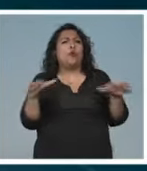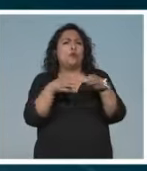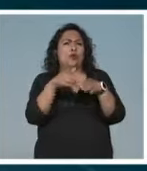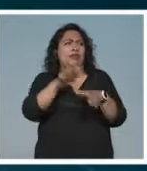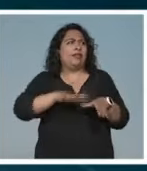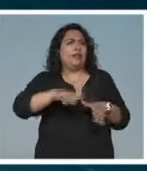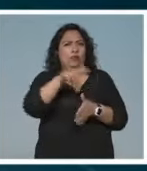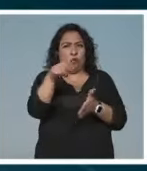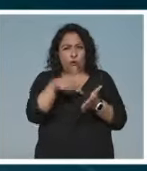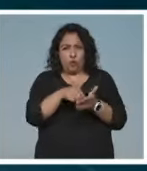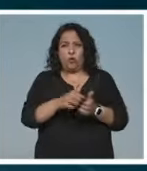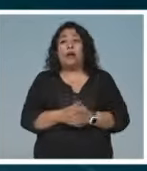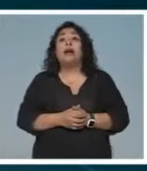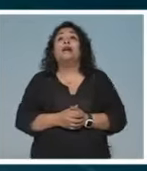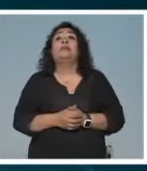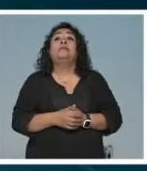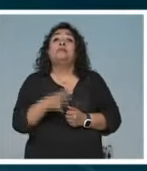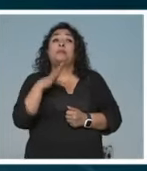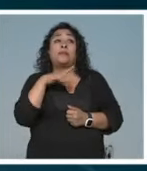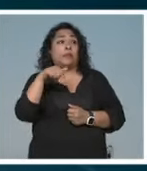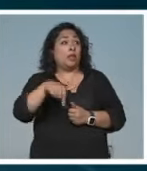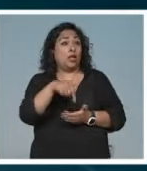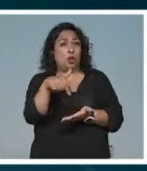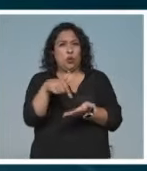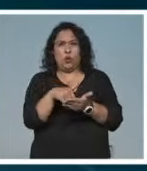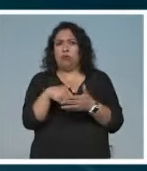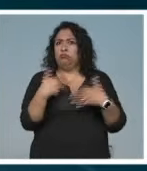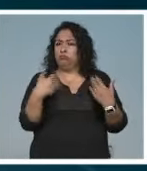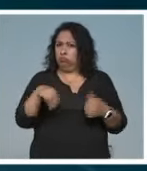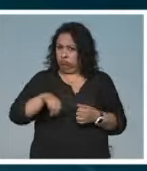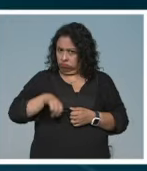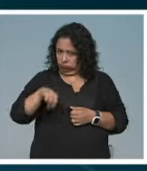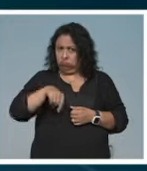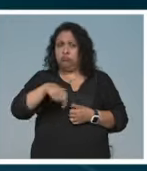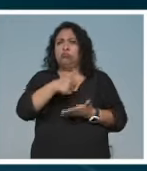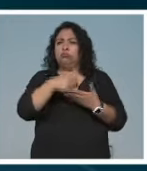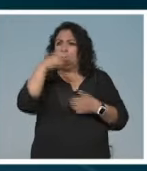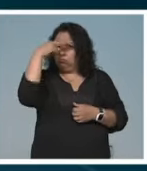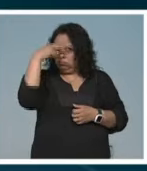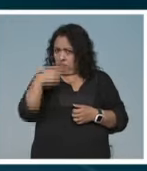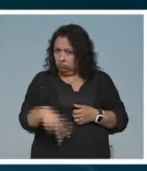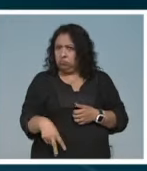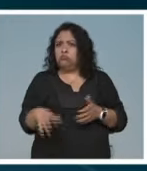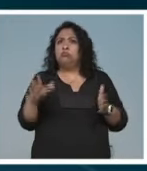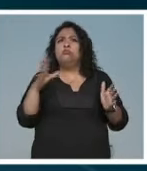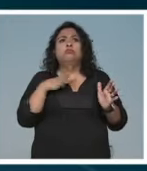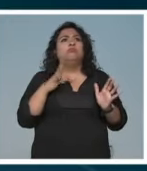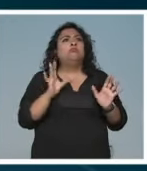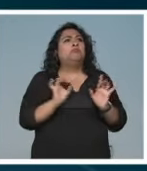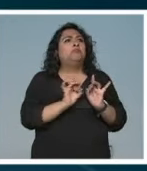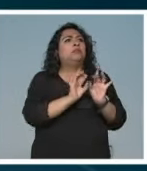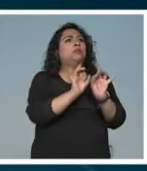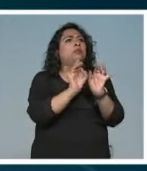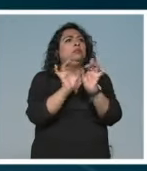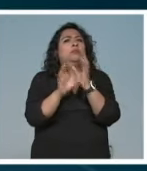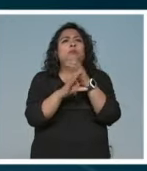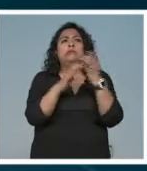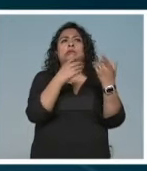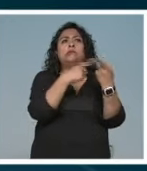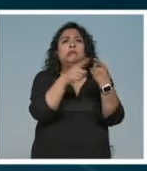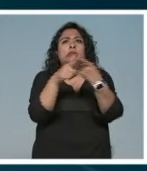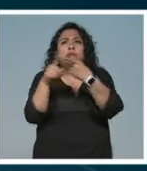zona. Porque estamos en una zona súper interesante de la Ciudad de México en la que están pasando muchas cosas, no